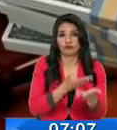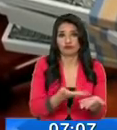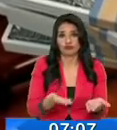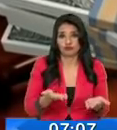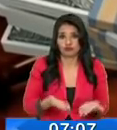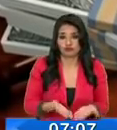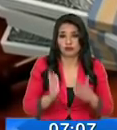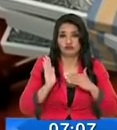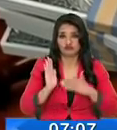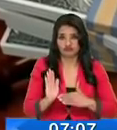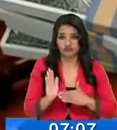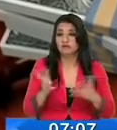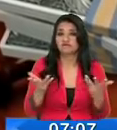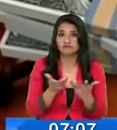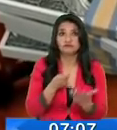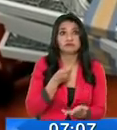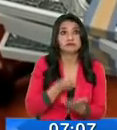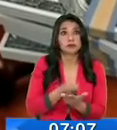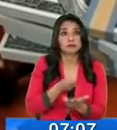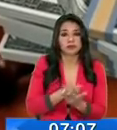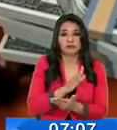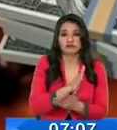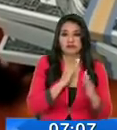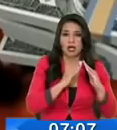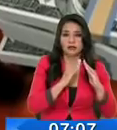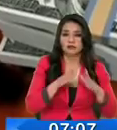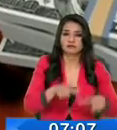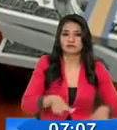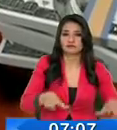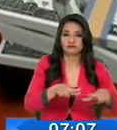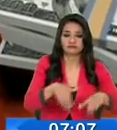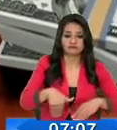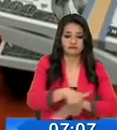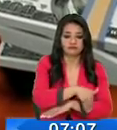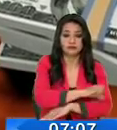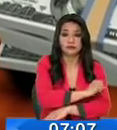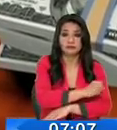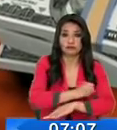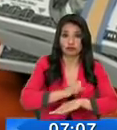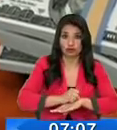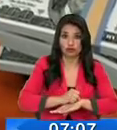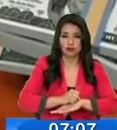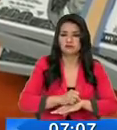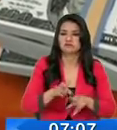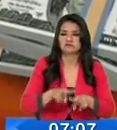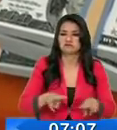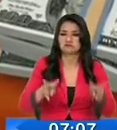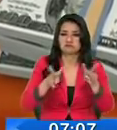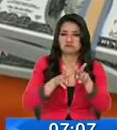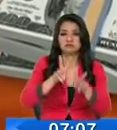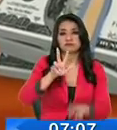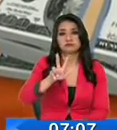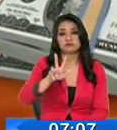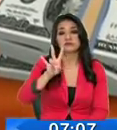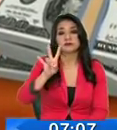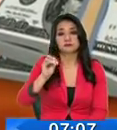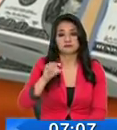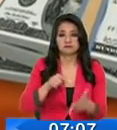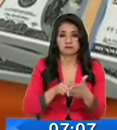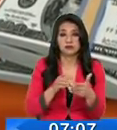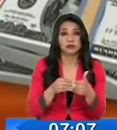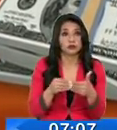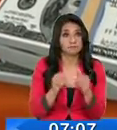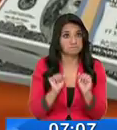Esto se refiere a la adquisición de un bien inmueble ubicado en la vía a San Borondón, valorado en más de